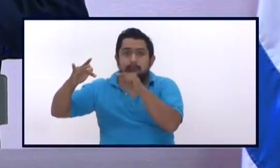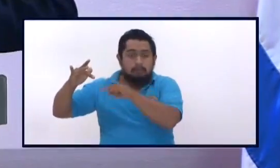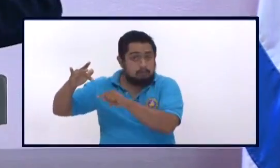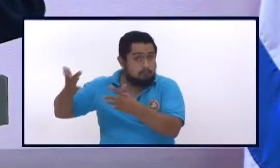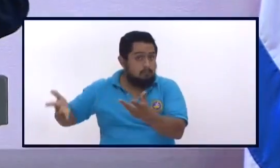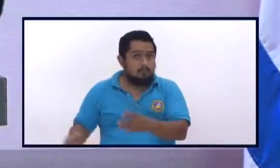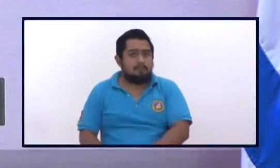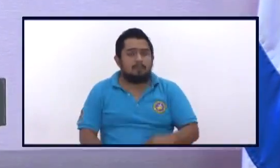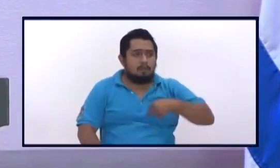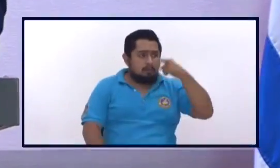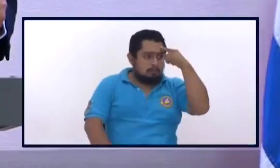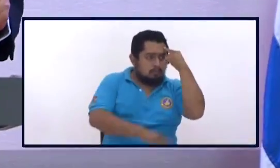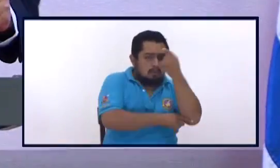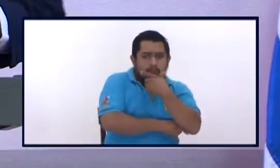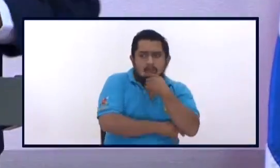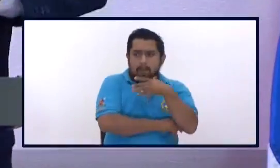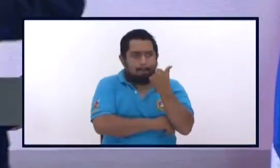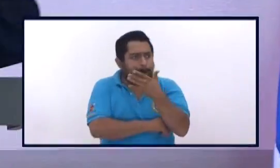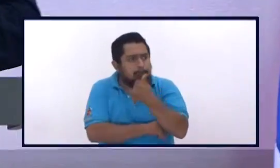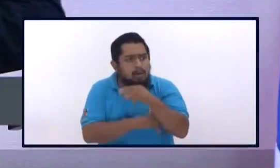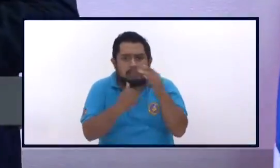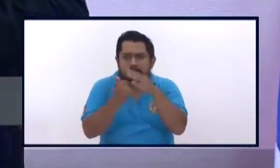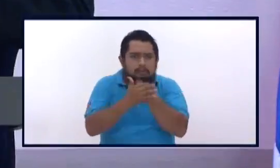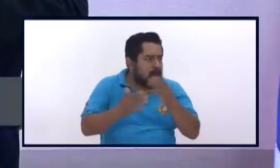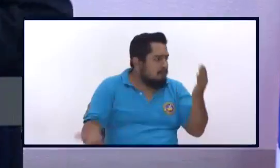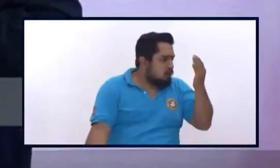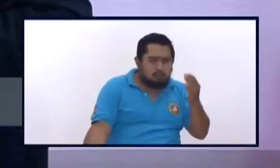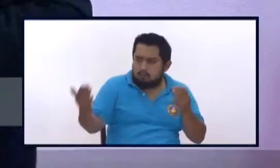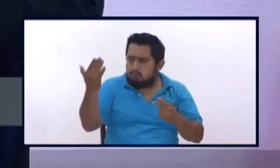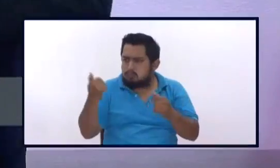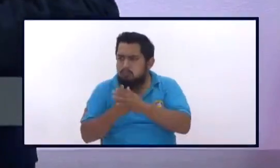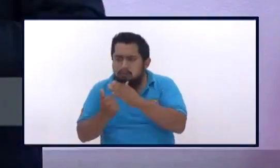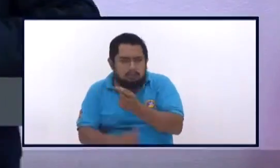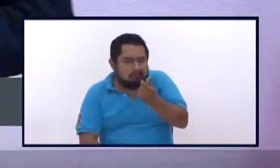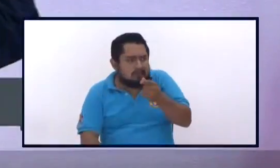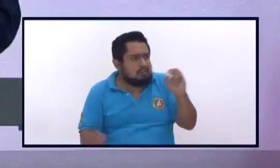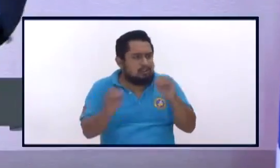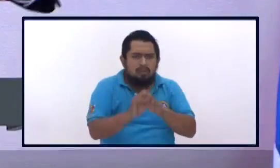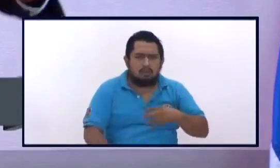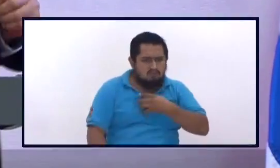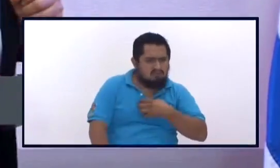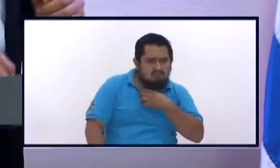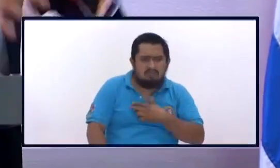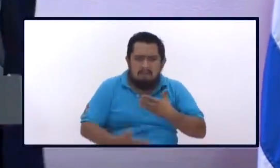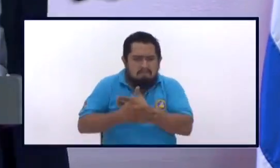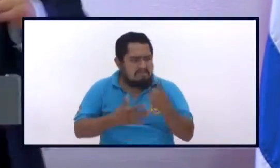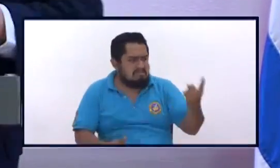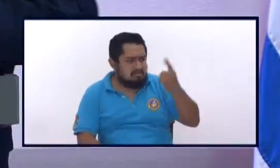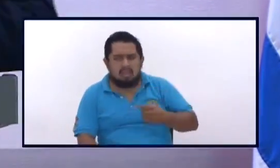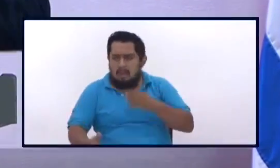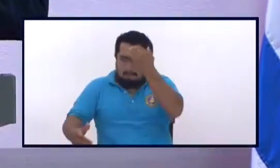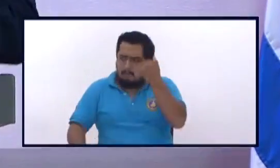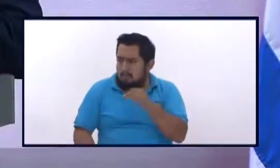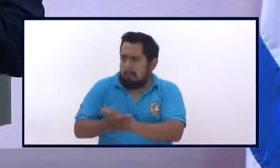de repente cuando estés analizando cuáles son mis aquí qué pasa y por qué todo me sale mal y por qué no me alcanza y siempre ando de mal humor y mis hijos no llegan en mi mujer tal